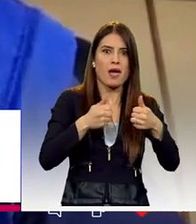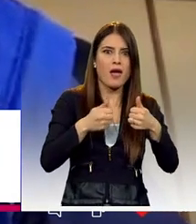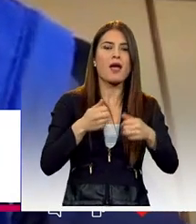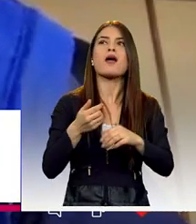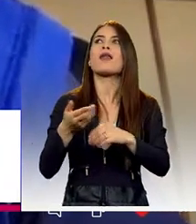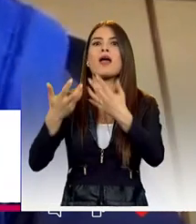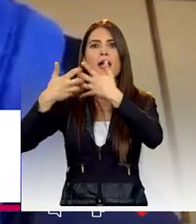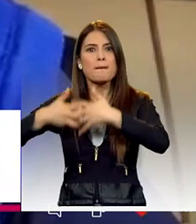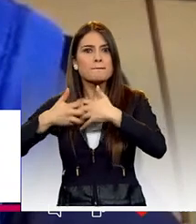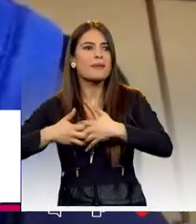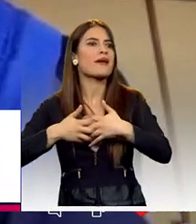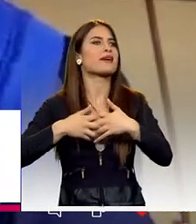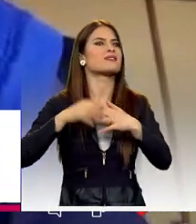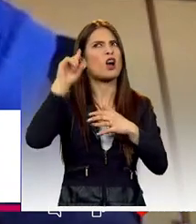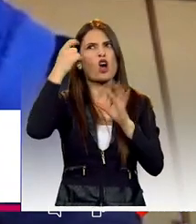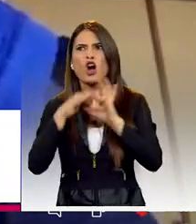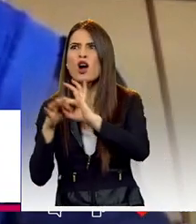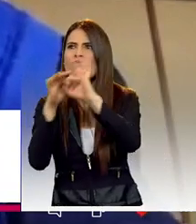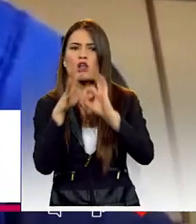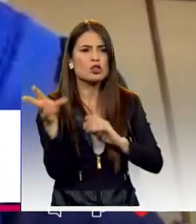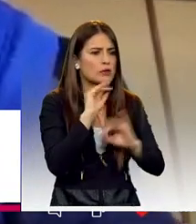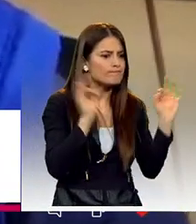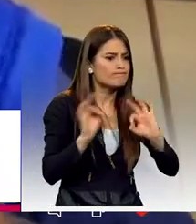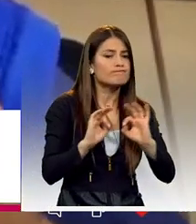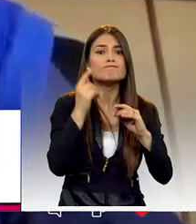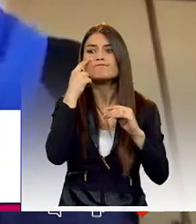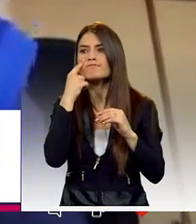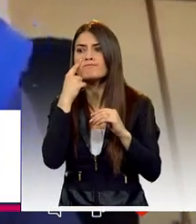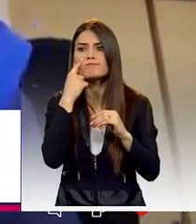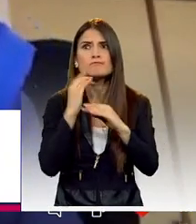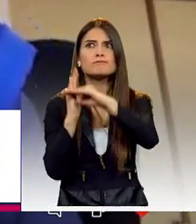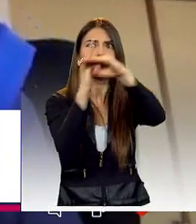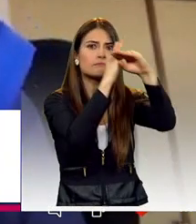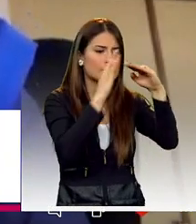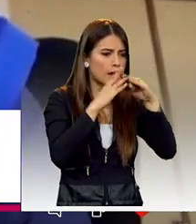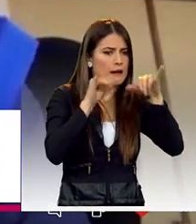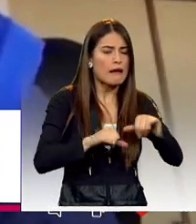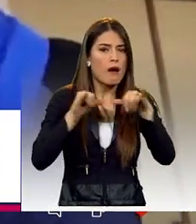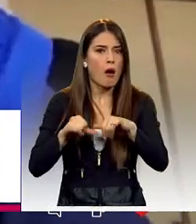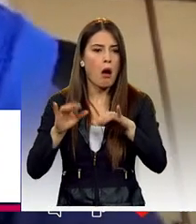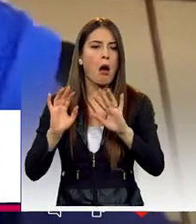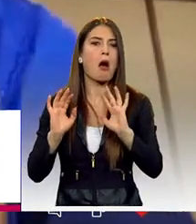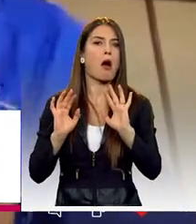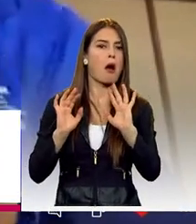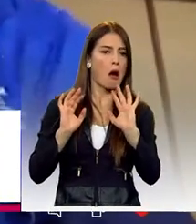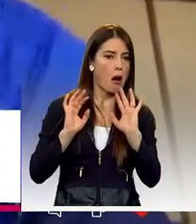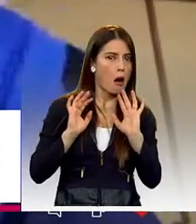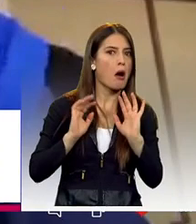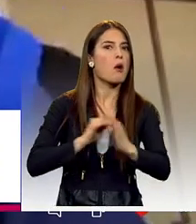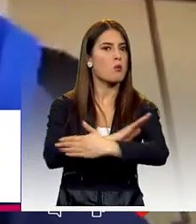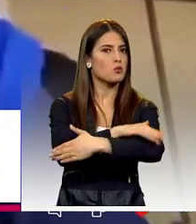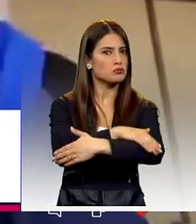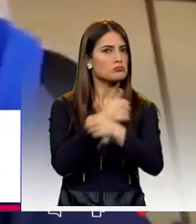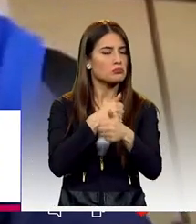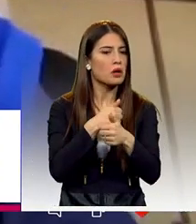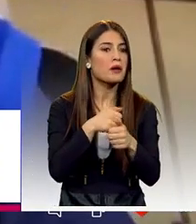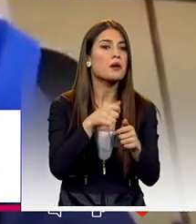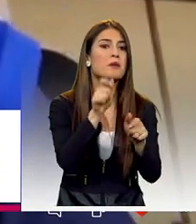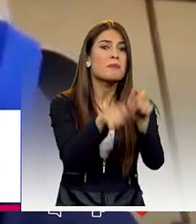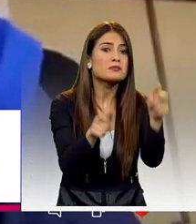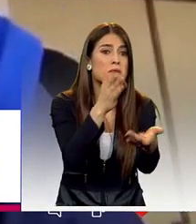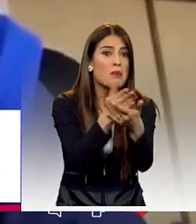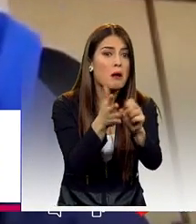y por eso el incremento del número de casos y del número de complicaciones y muertes ha estado más o menos controlado. Ahora